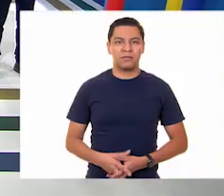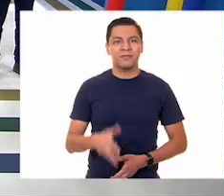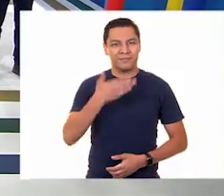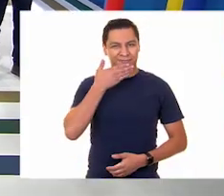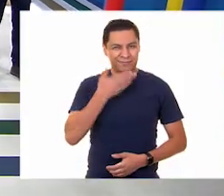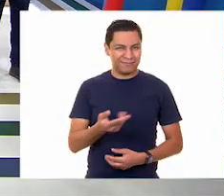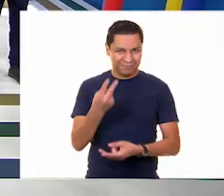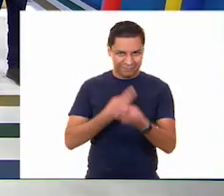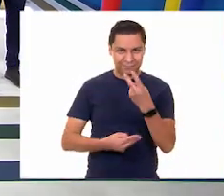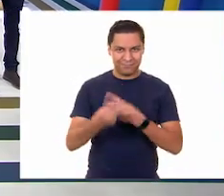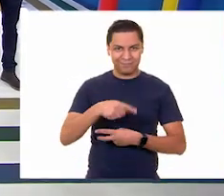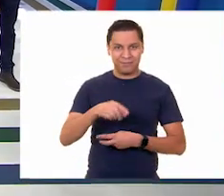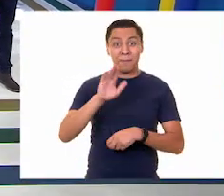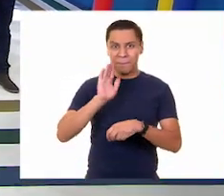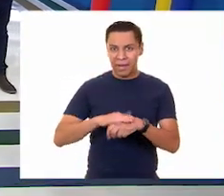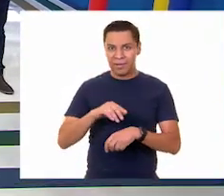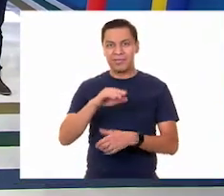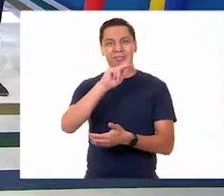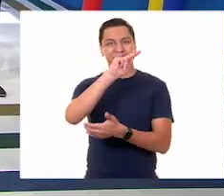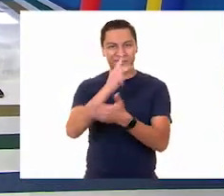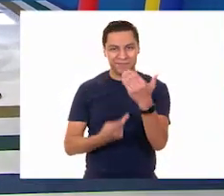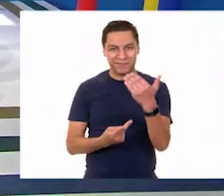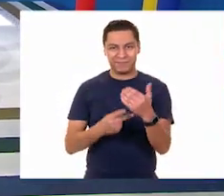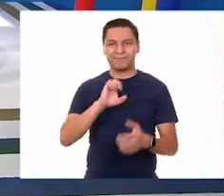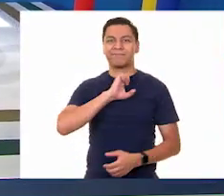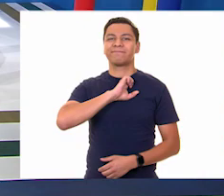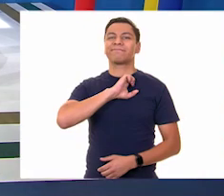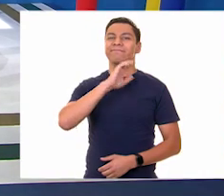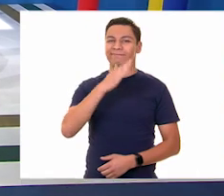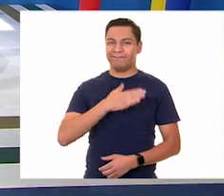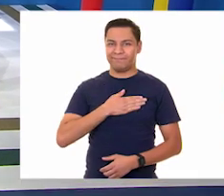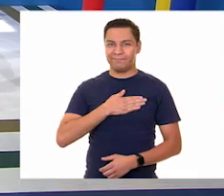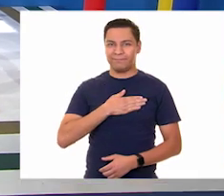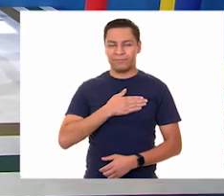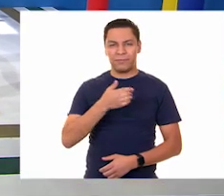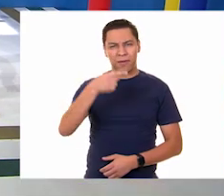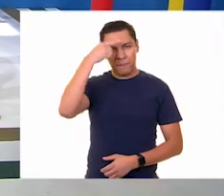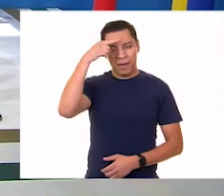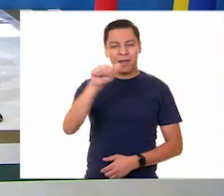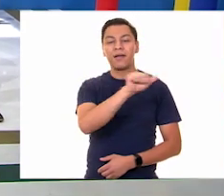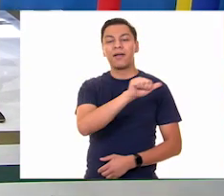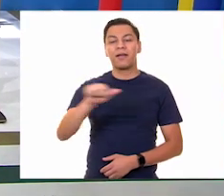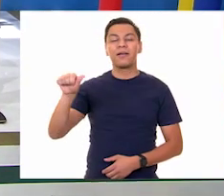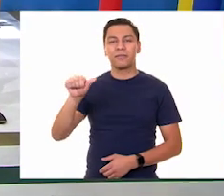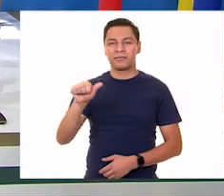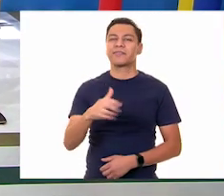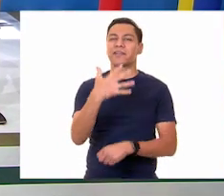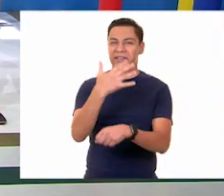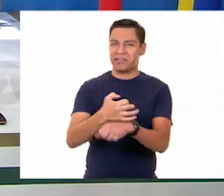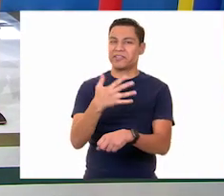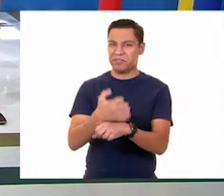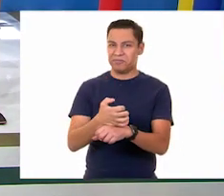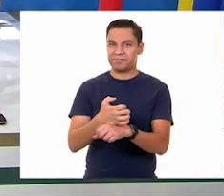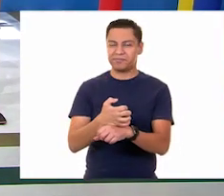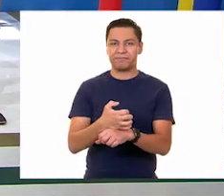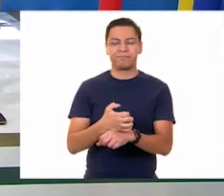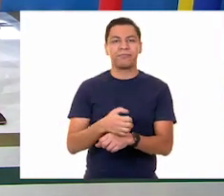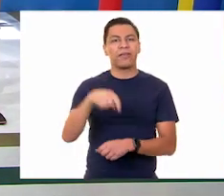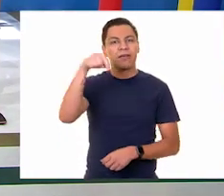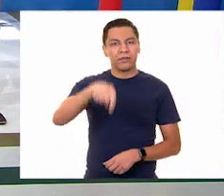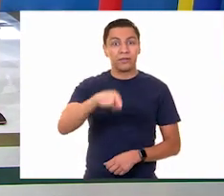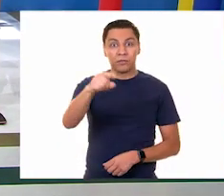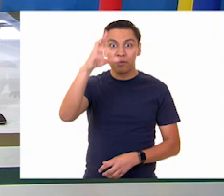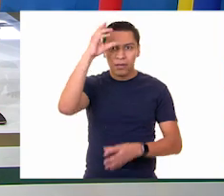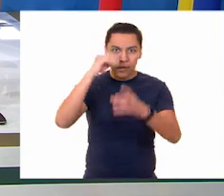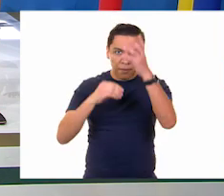Bienvenidas y bienvenidos a un programa más de Lengua Materna Español de quinto grado, aquí en Aprende en Casa 3, un espacio donde